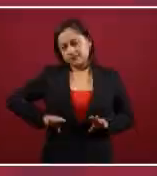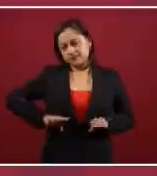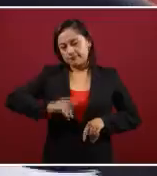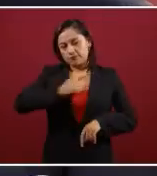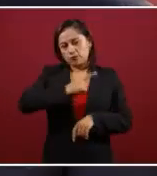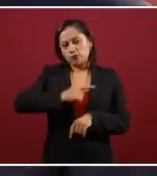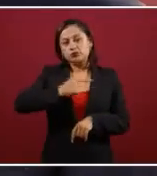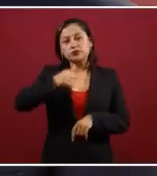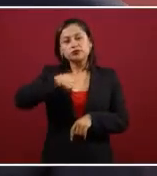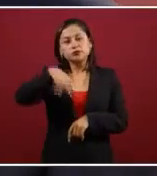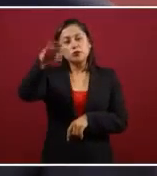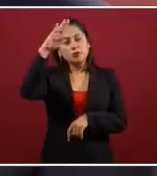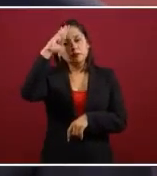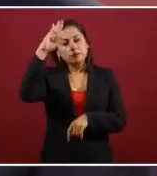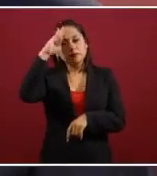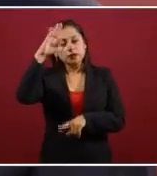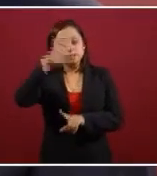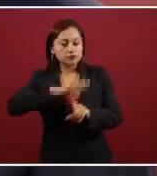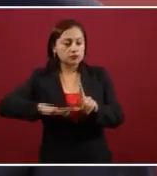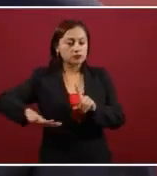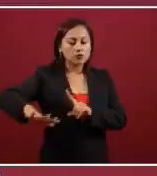a partir de